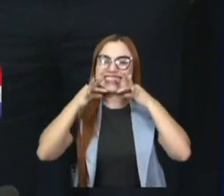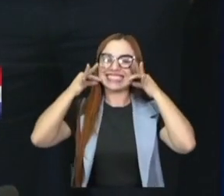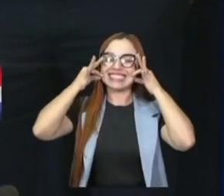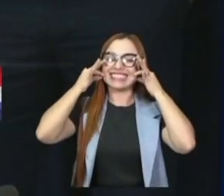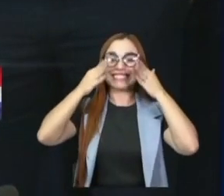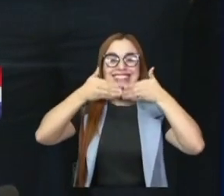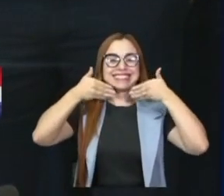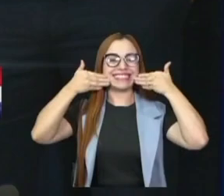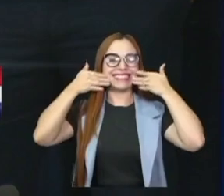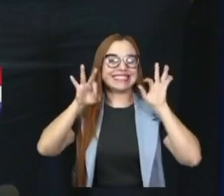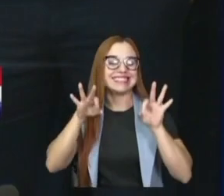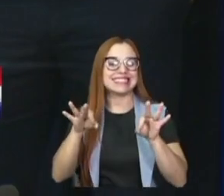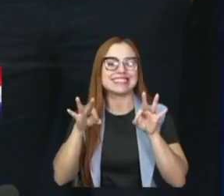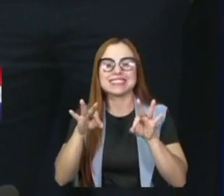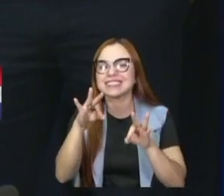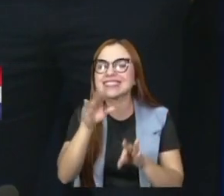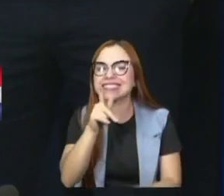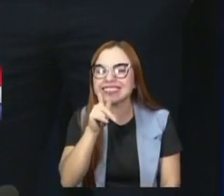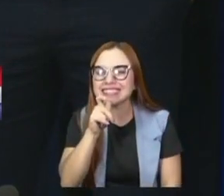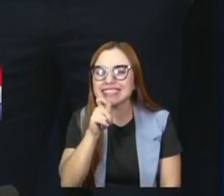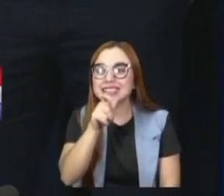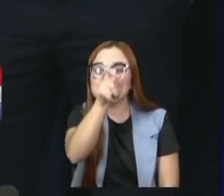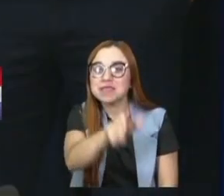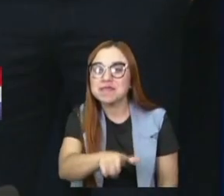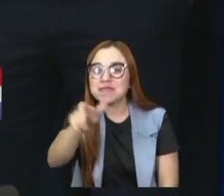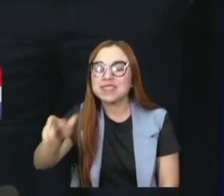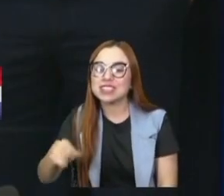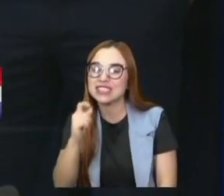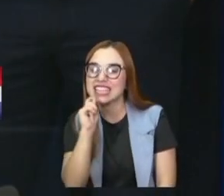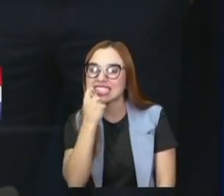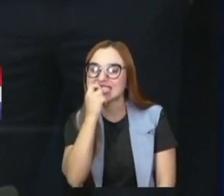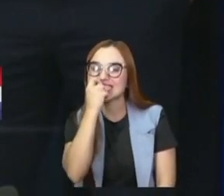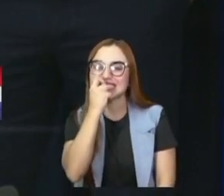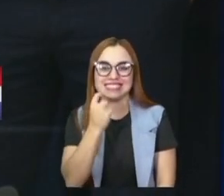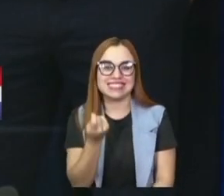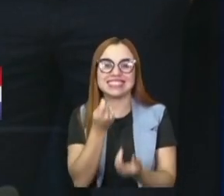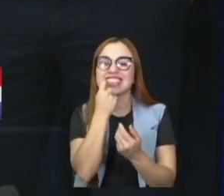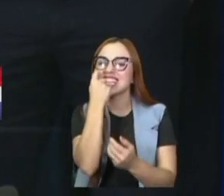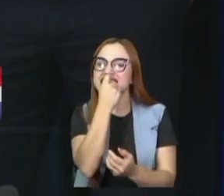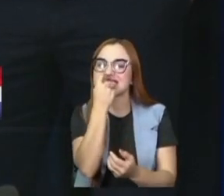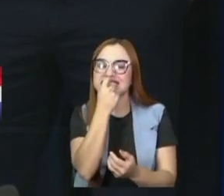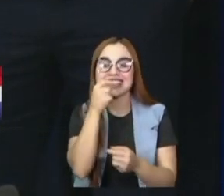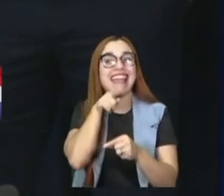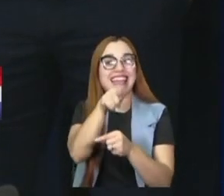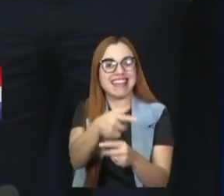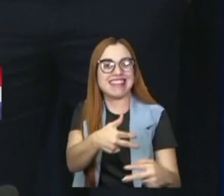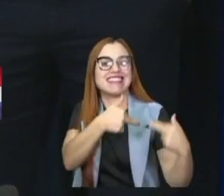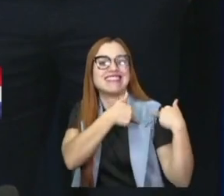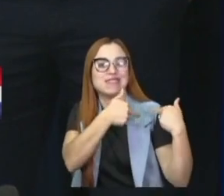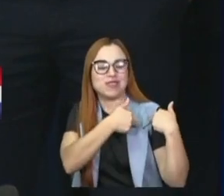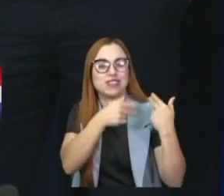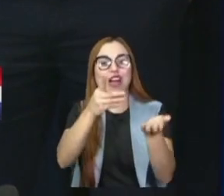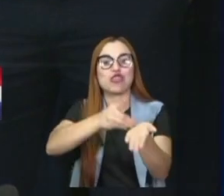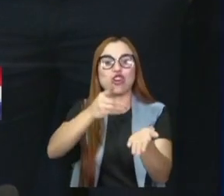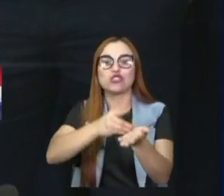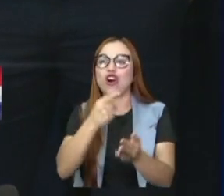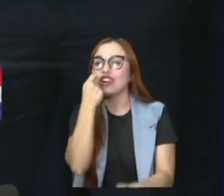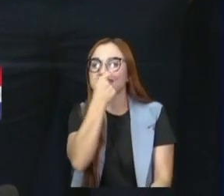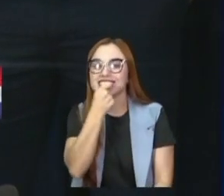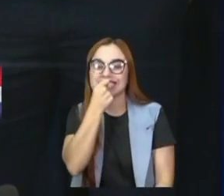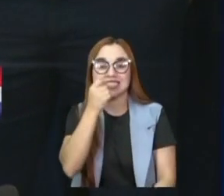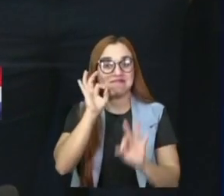de esa Santa Apolonia, abogado del dentista, abogada de hacer las cosas bien y hacer sonreír a la